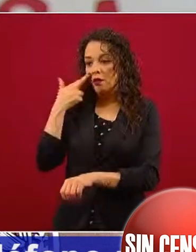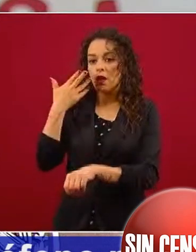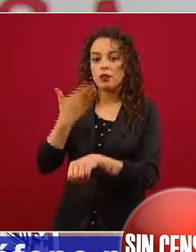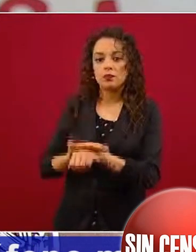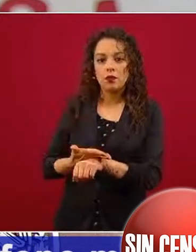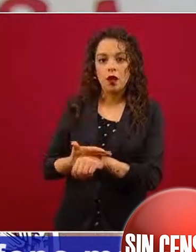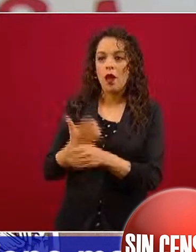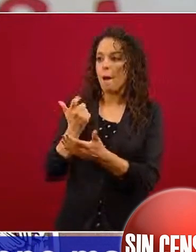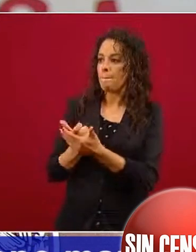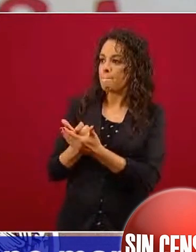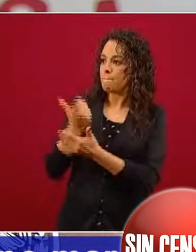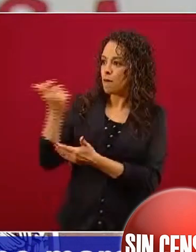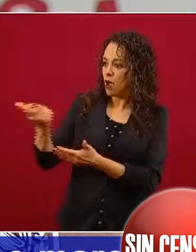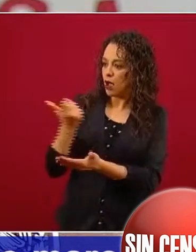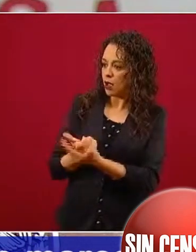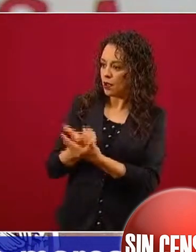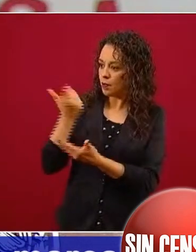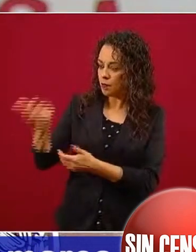mantenido por el pueblo.